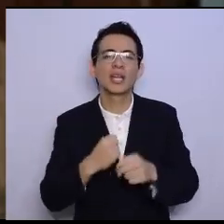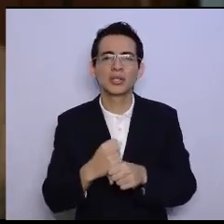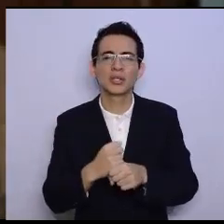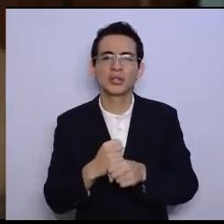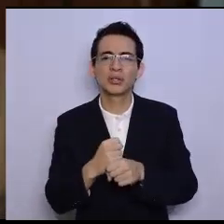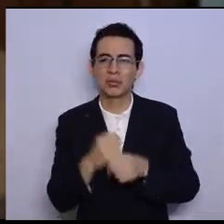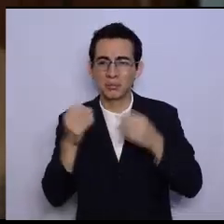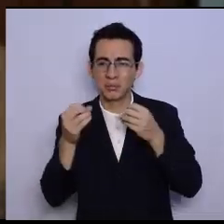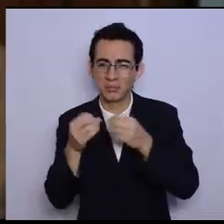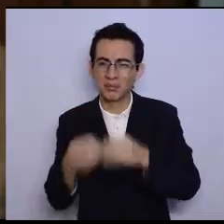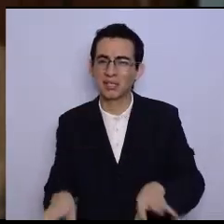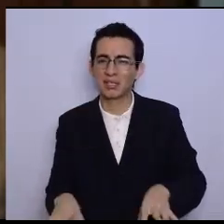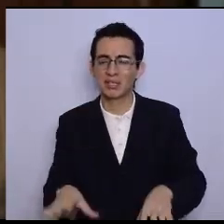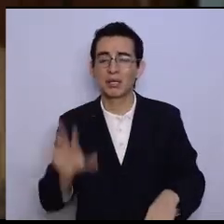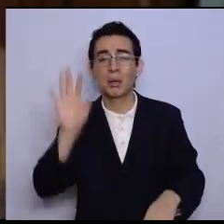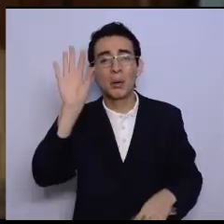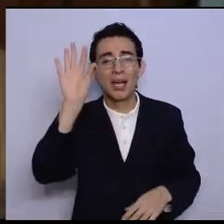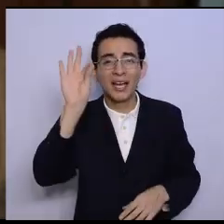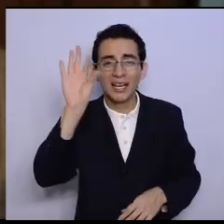¿Qué hay en el desierto?